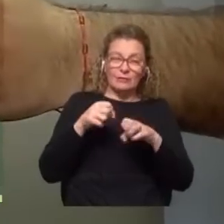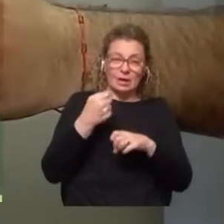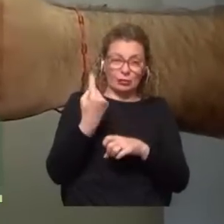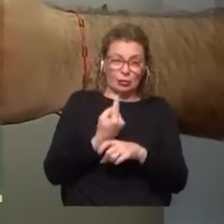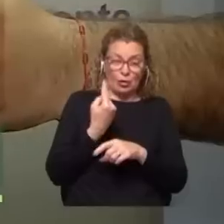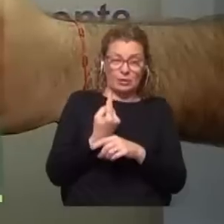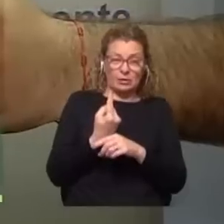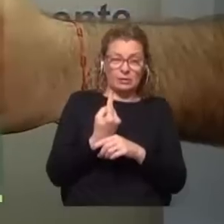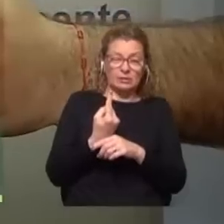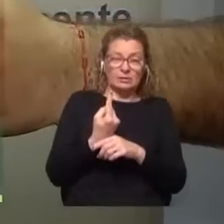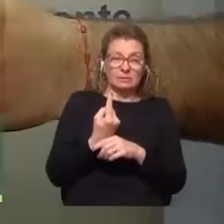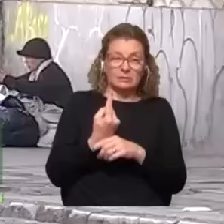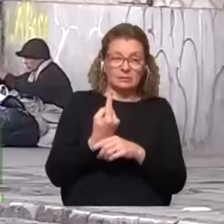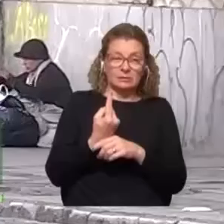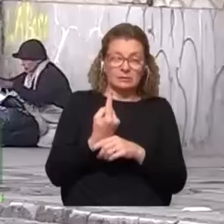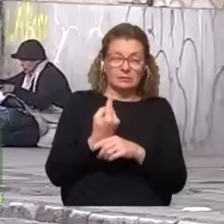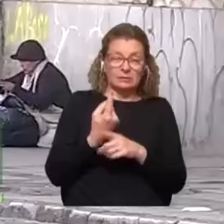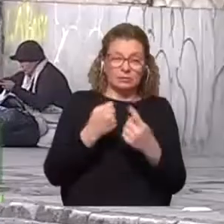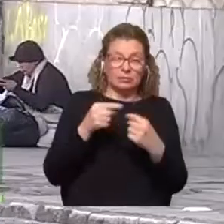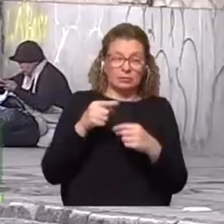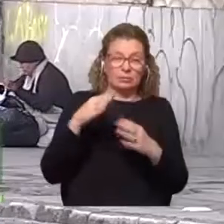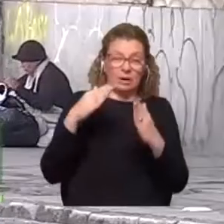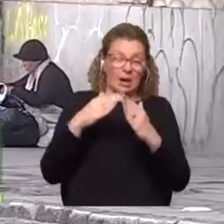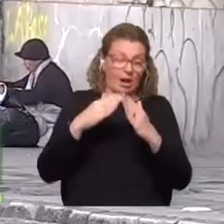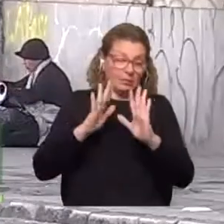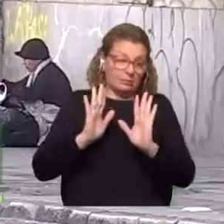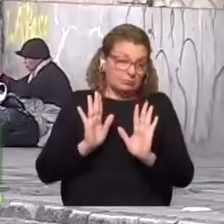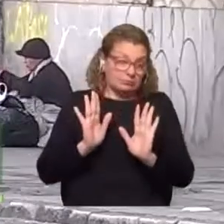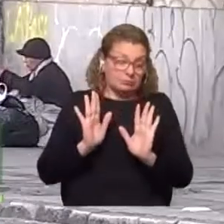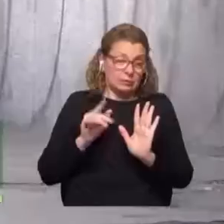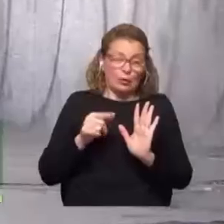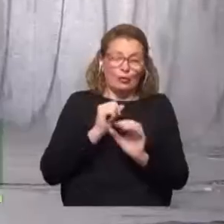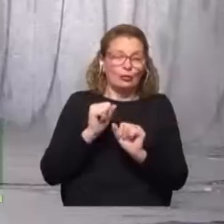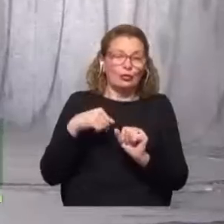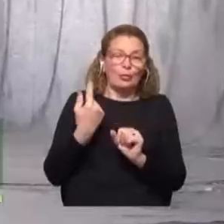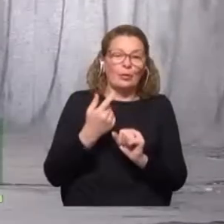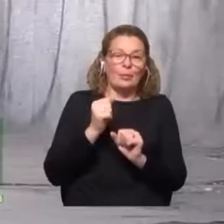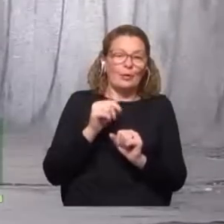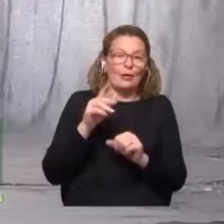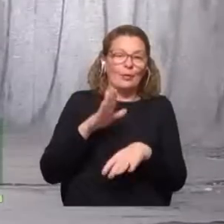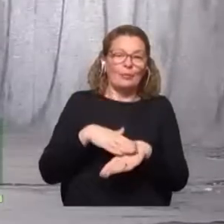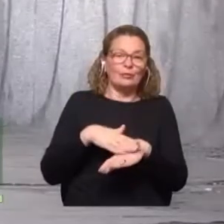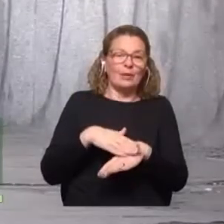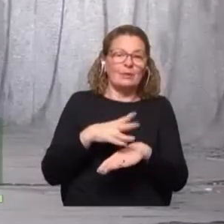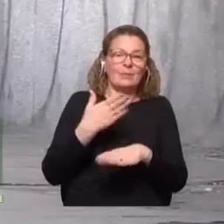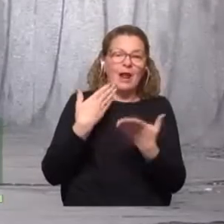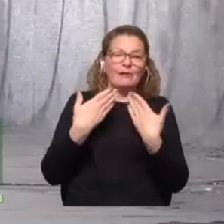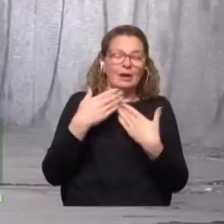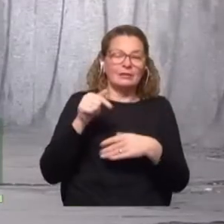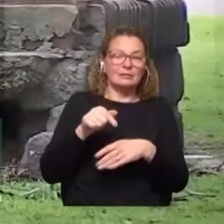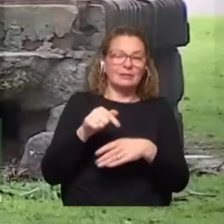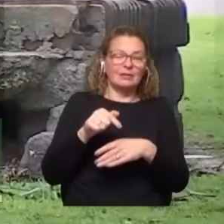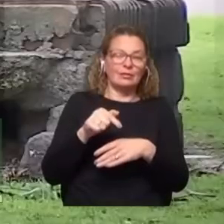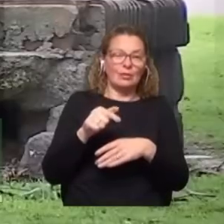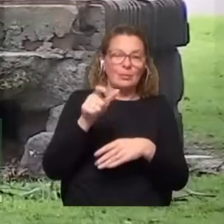y por lo tanto tiene un domicilio constituido por nosotros no no tenemos competencia para hacer referencia a